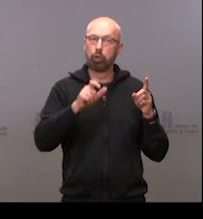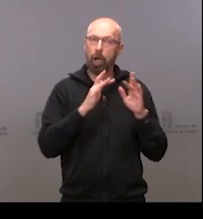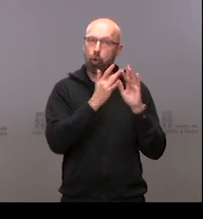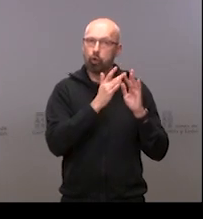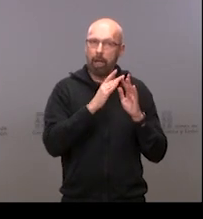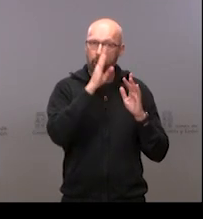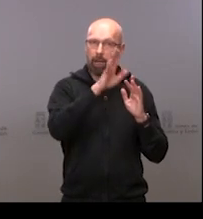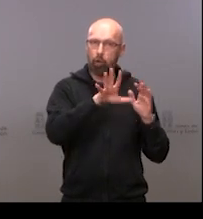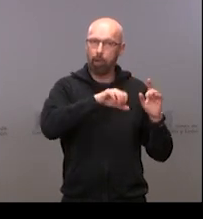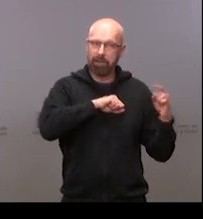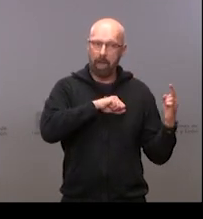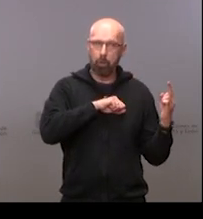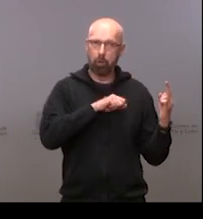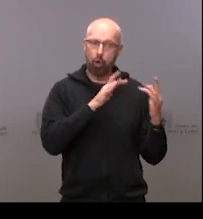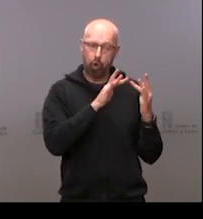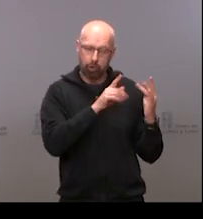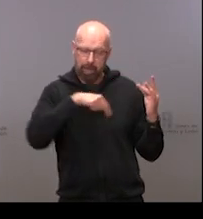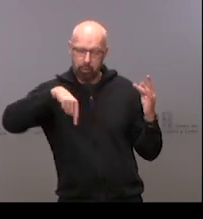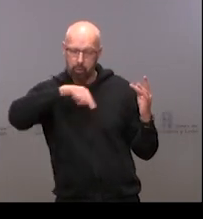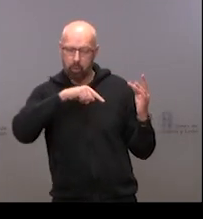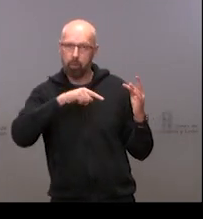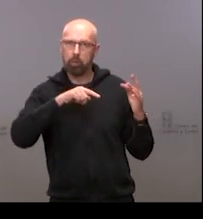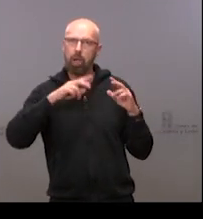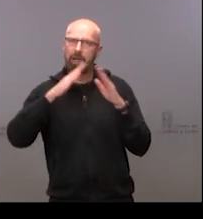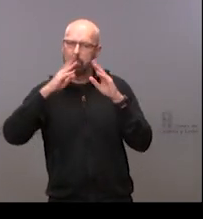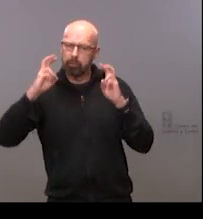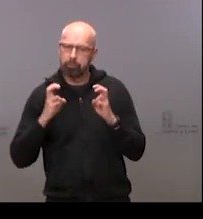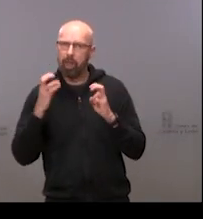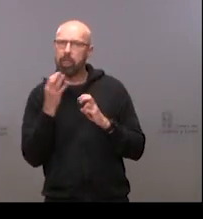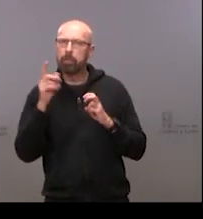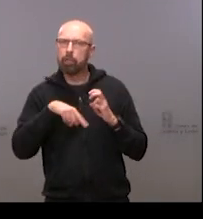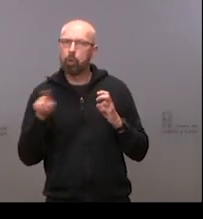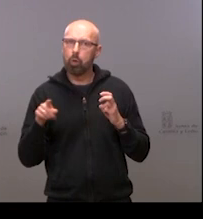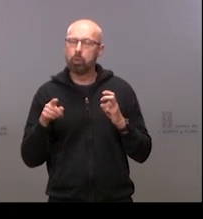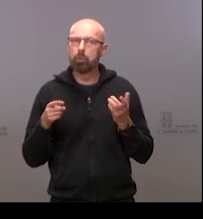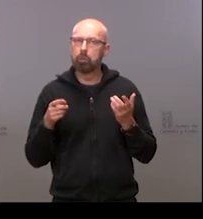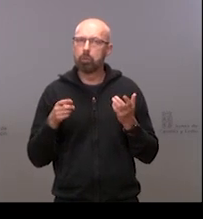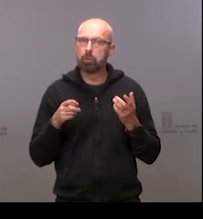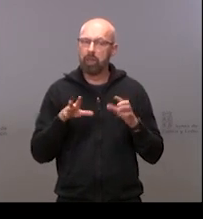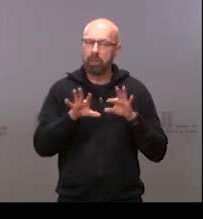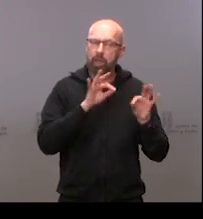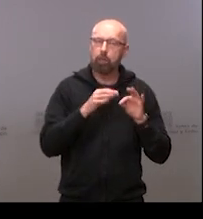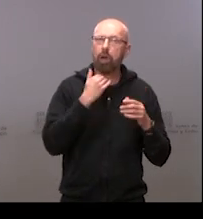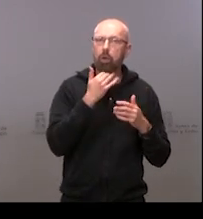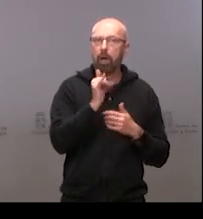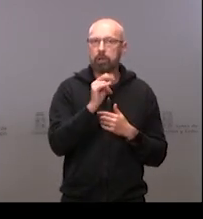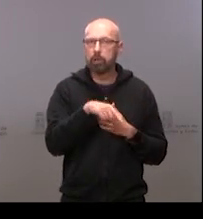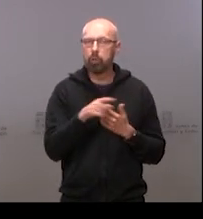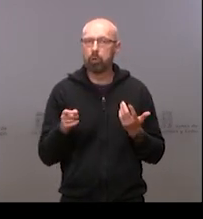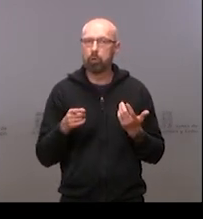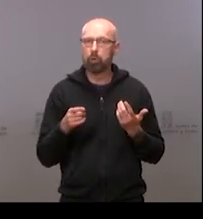directos de una persona cuando tenga la pauta completa si si se elimina hasta